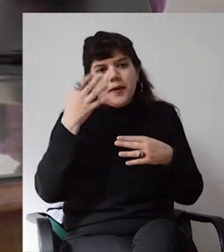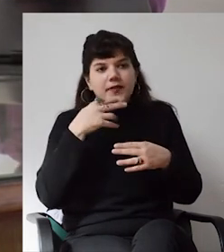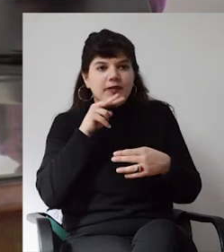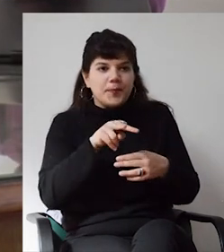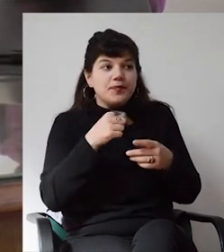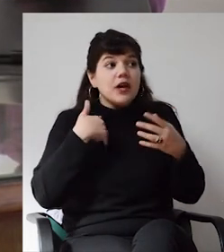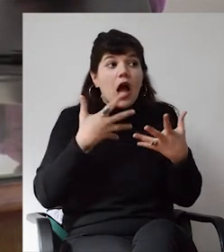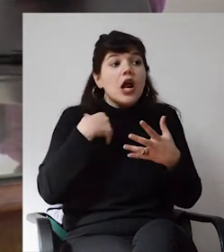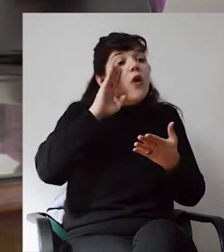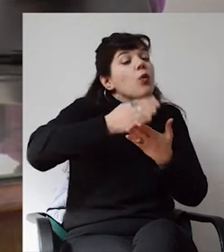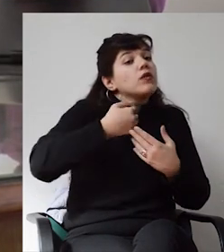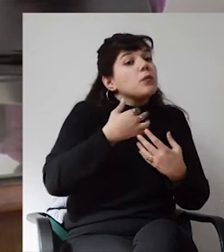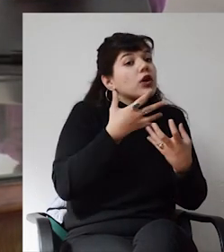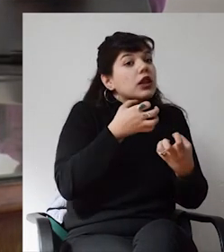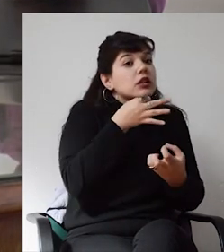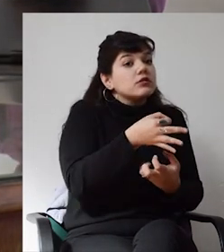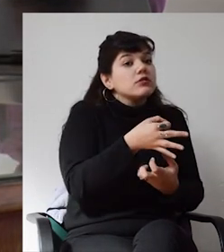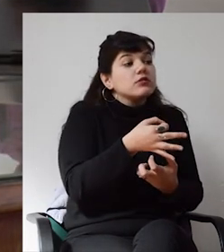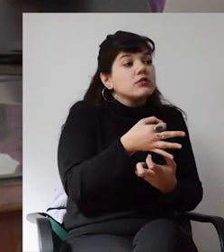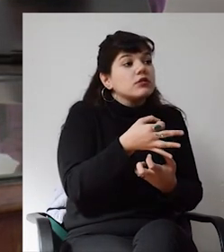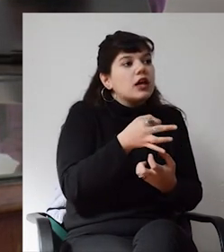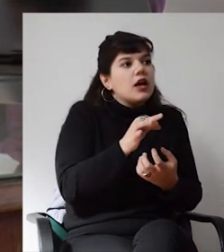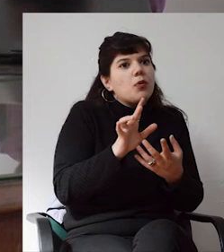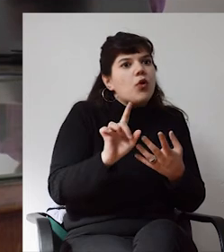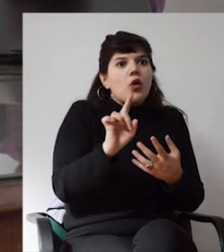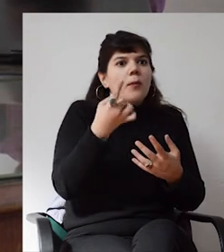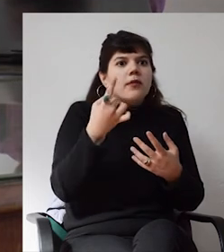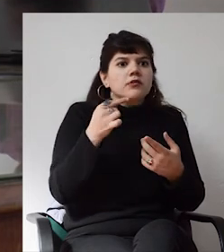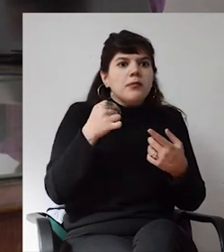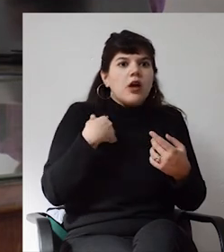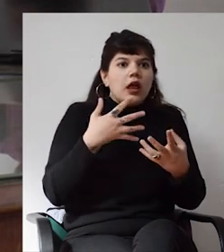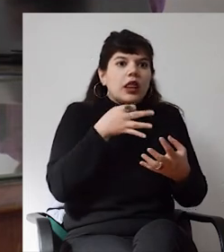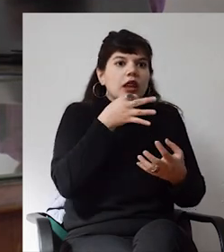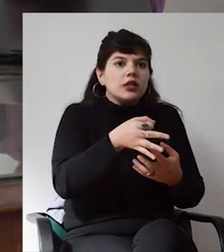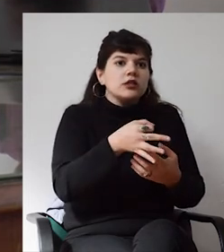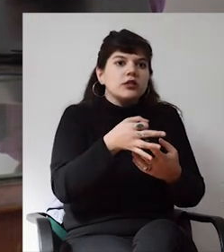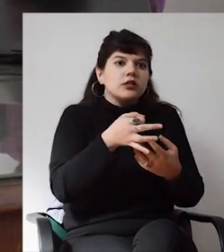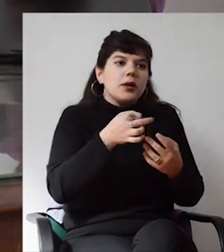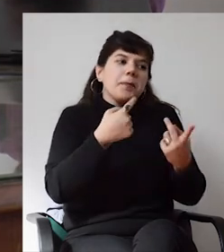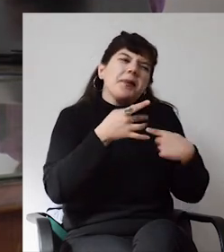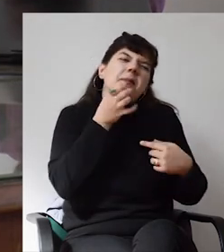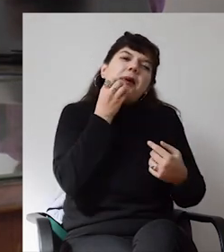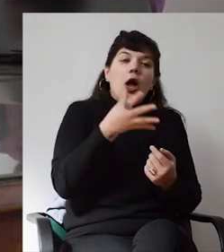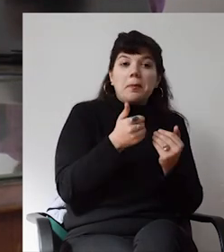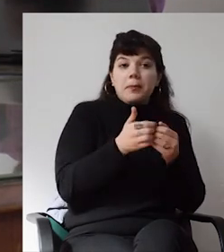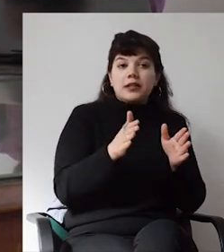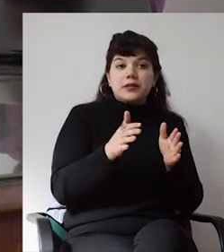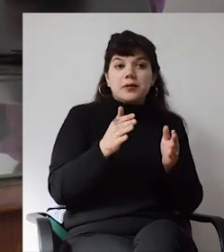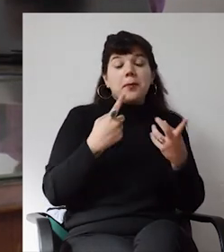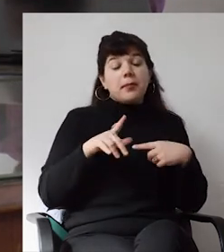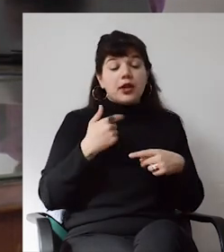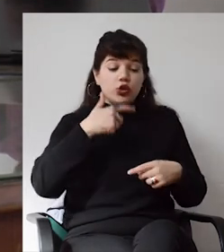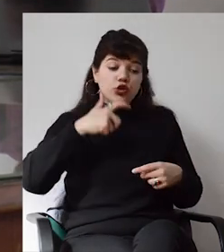vendremos en la... Yo quiero dejar para lo último porque la premisa que ustedes podrían decir, bueno, pero la premisa mejor la decimos al principio.